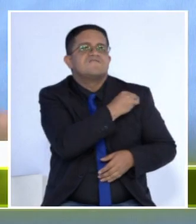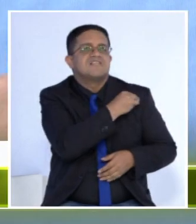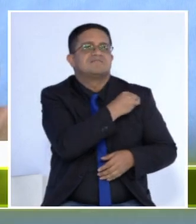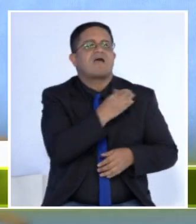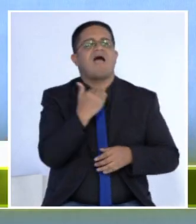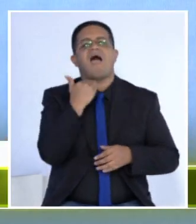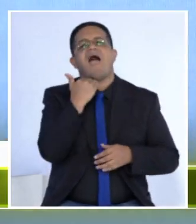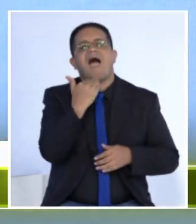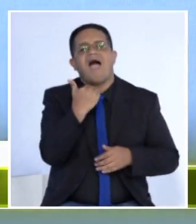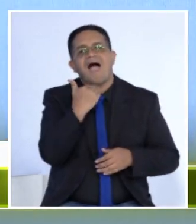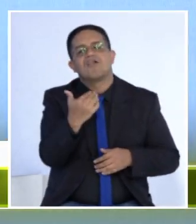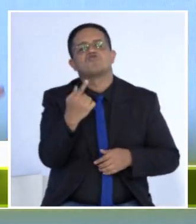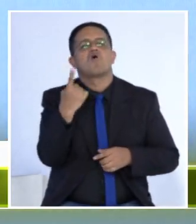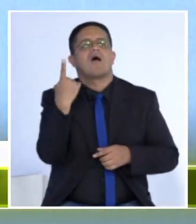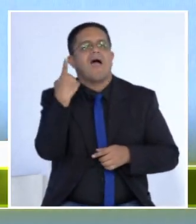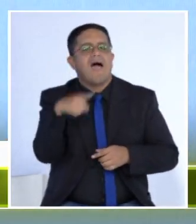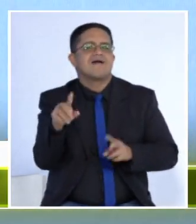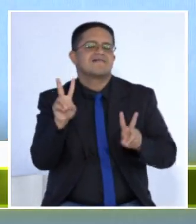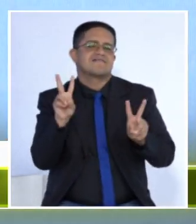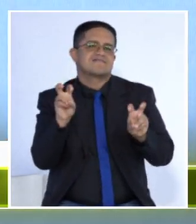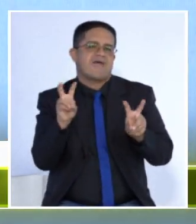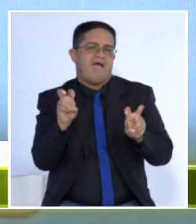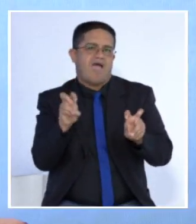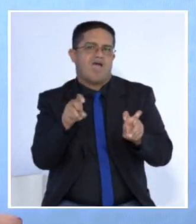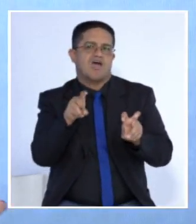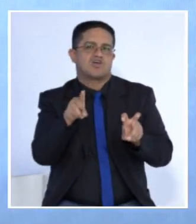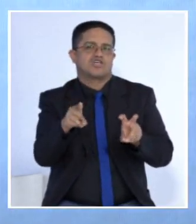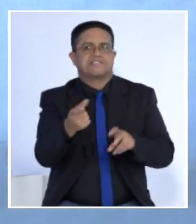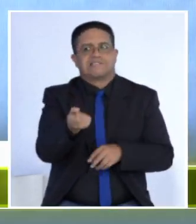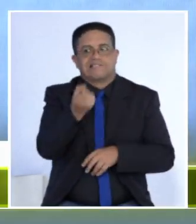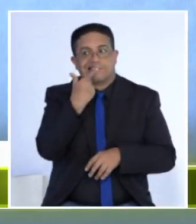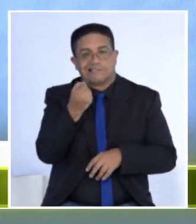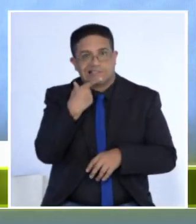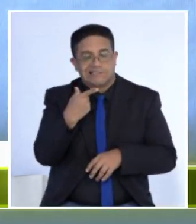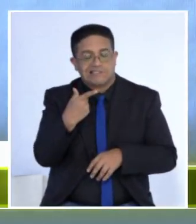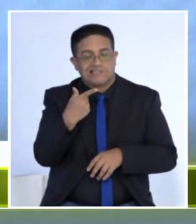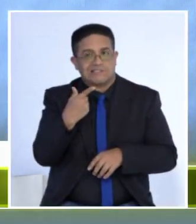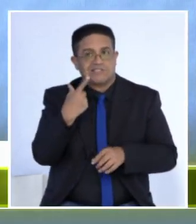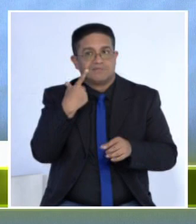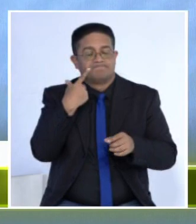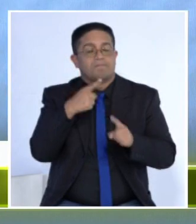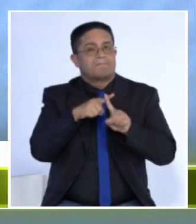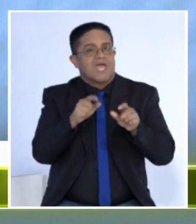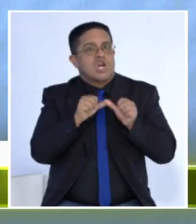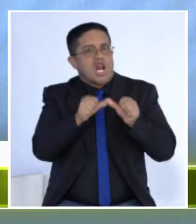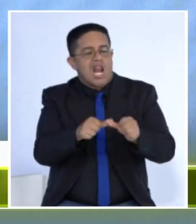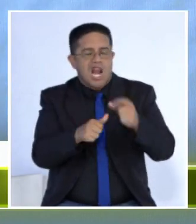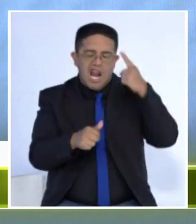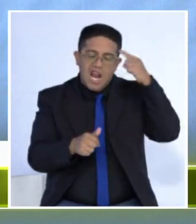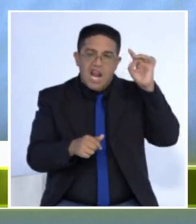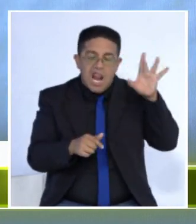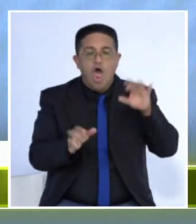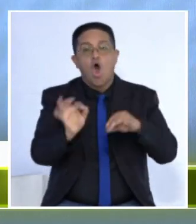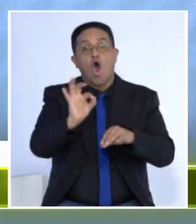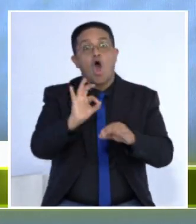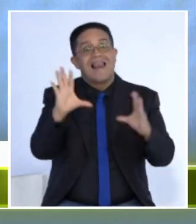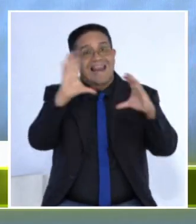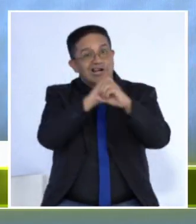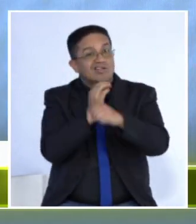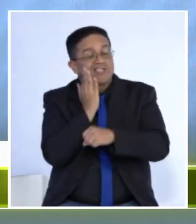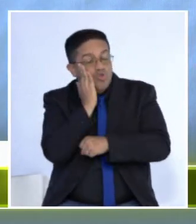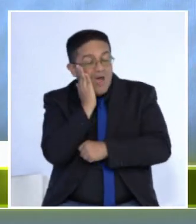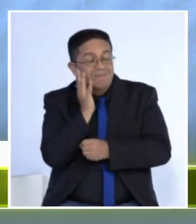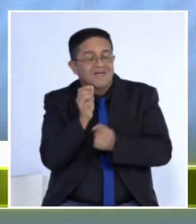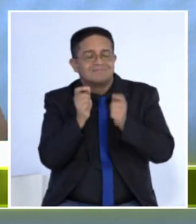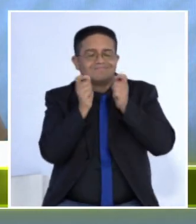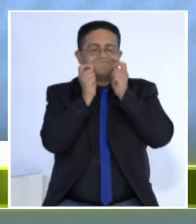más está haciendo ese dolor de cabeza, que no cede con la administración de analgésicos comunes, que te despierta en la noche ese dolor y que incluso